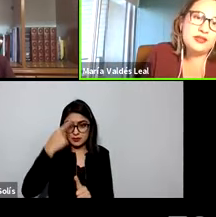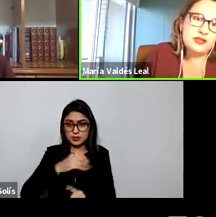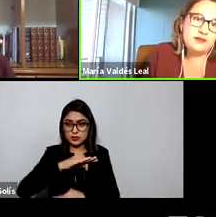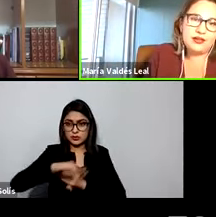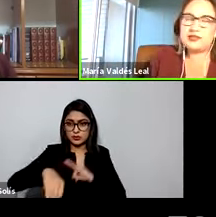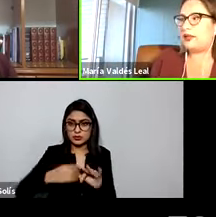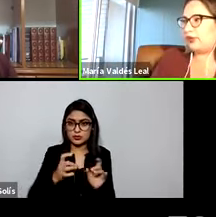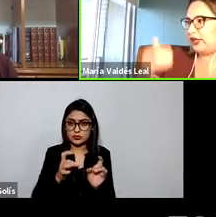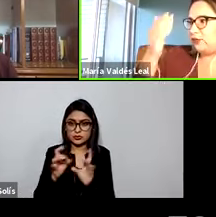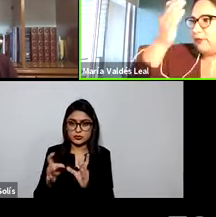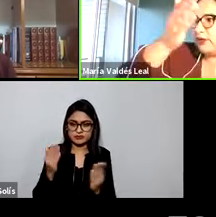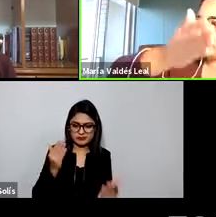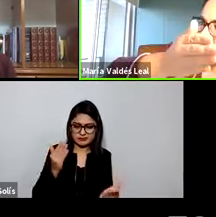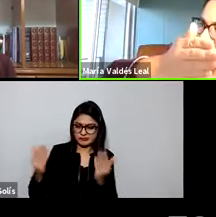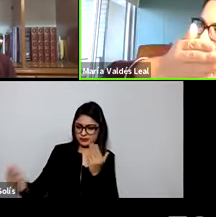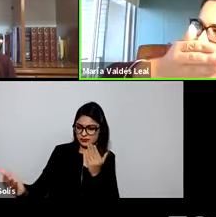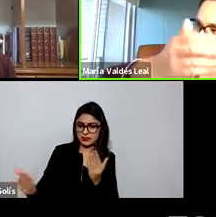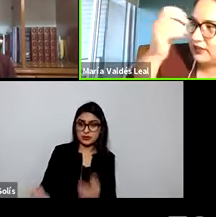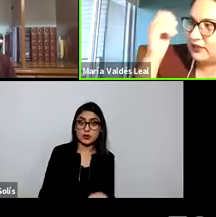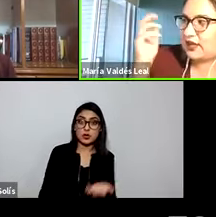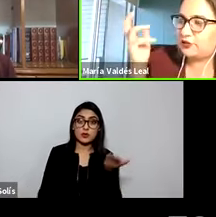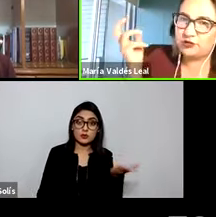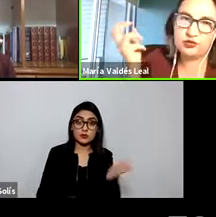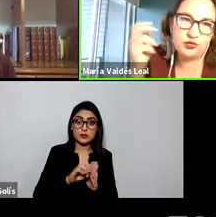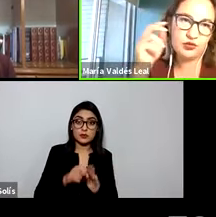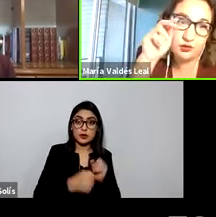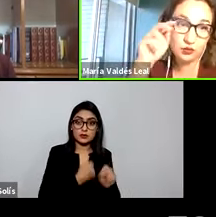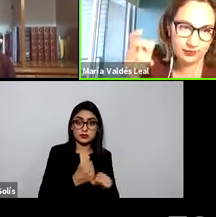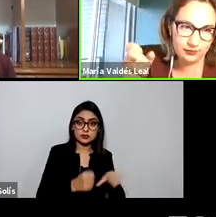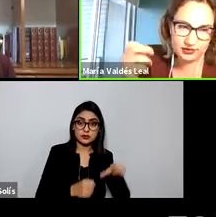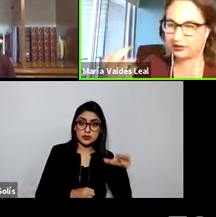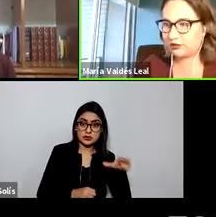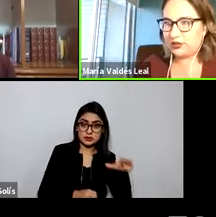es difícil diferenciar por qué una persona de 17